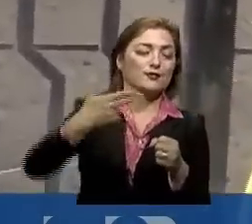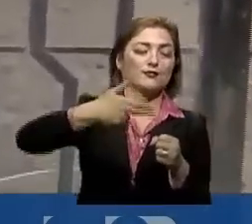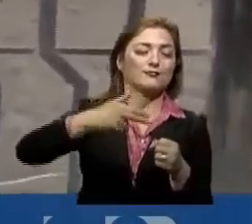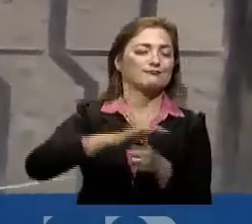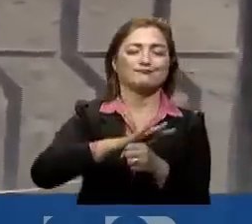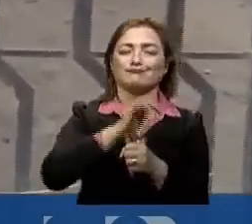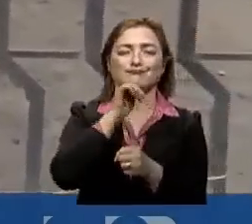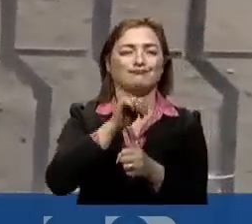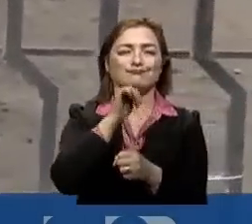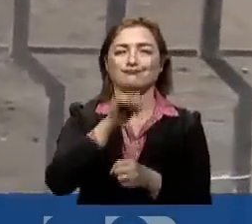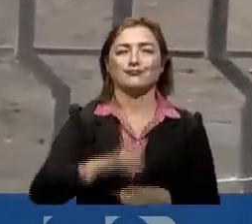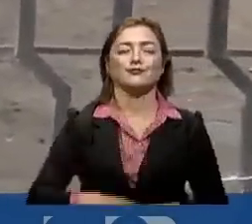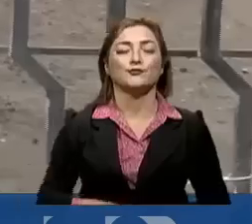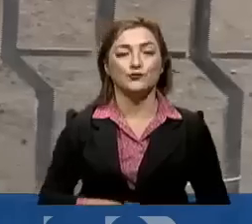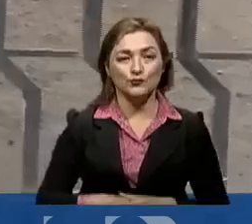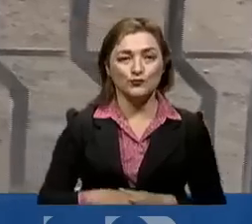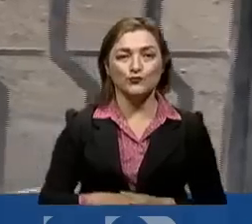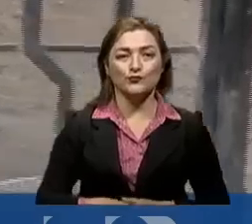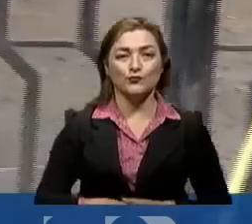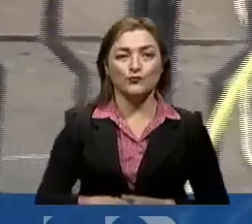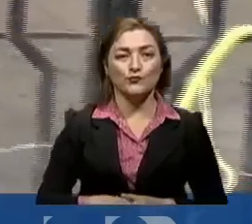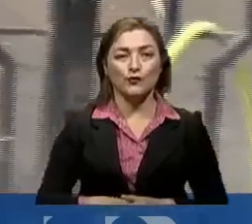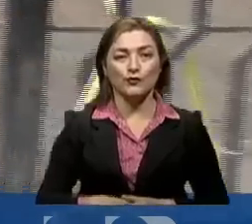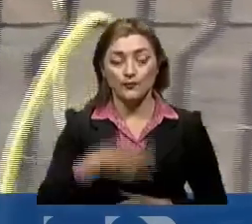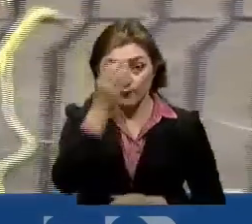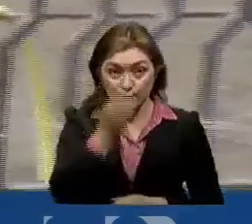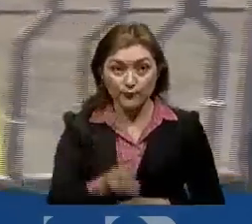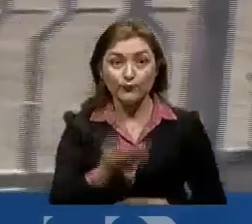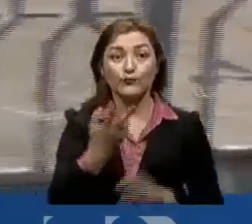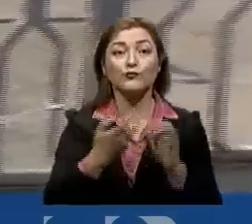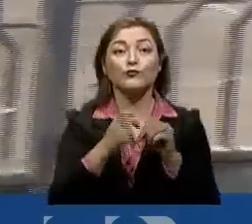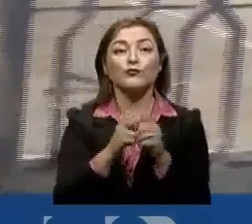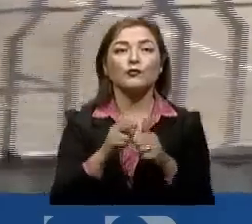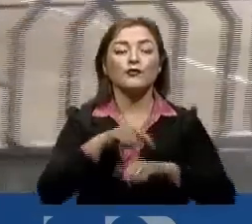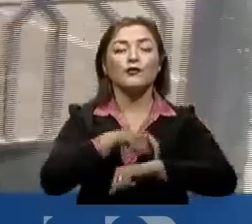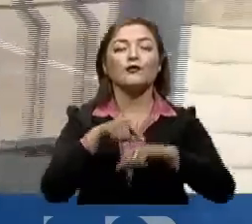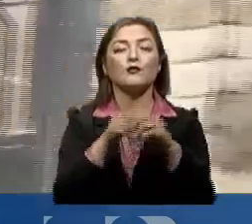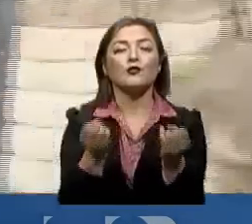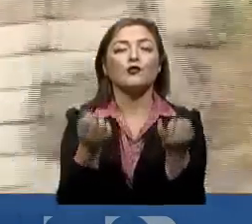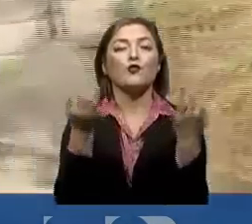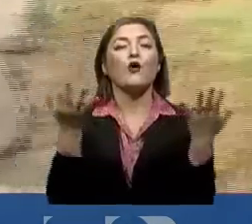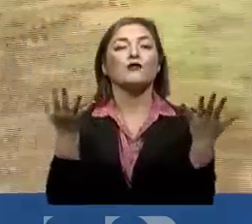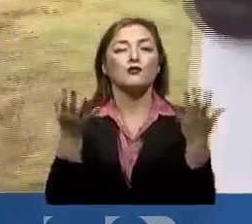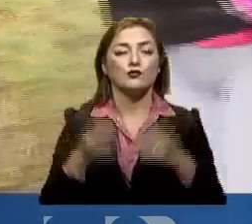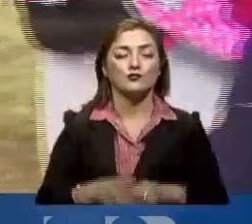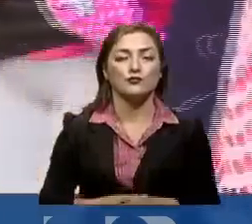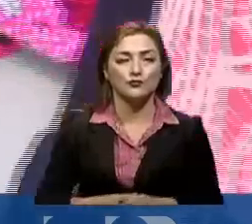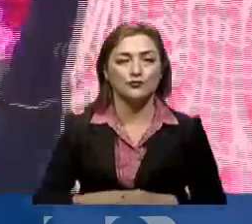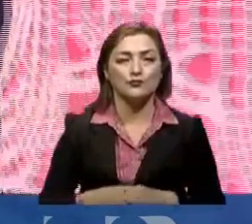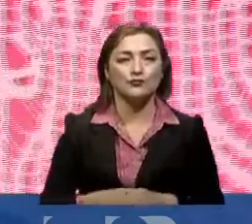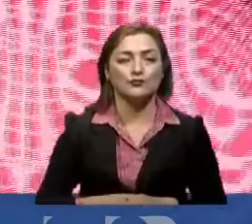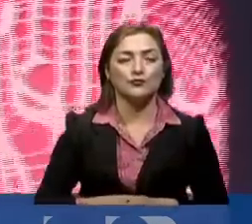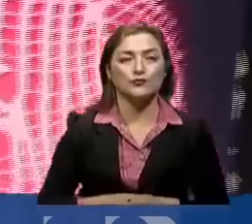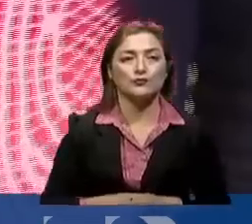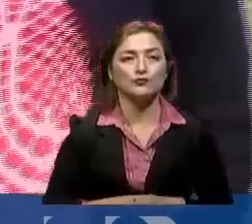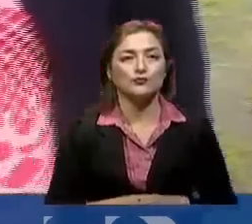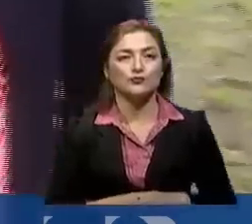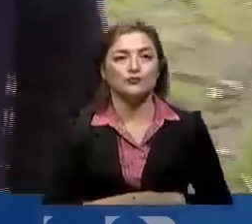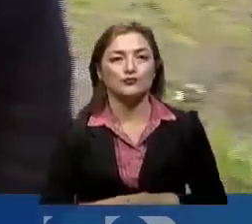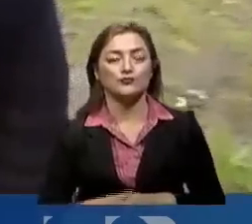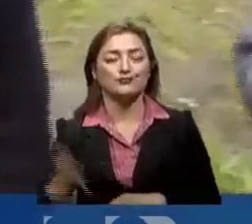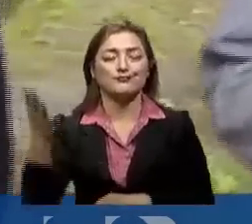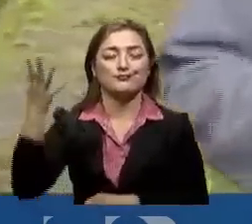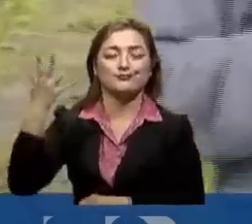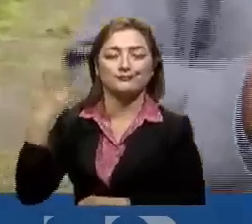es suficiente. Buenos días, vecina. ¿Hace cuánto tienen este problema? Bueno, aproximadamente mis vecinos, hace 8 meses que